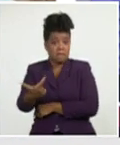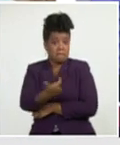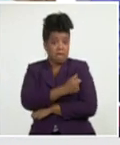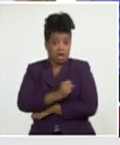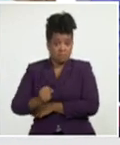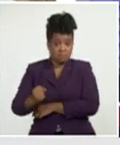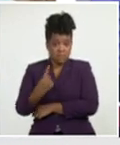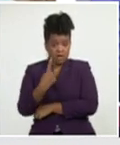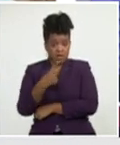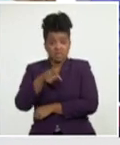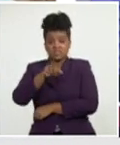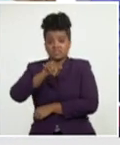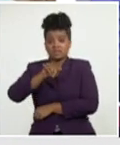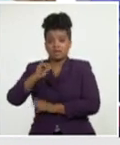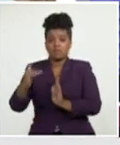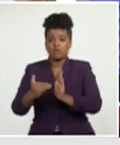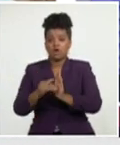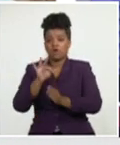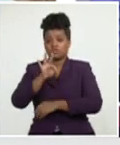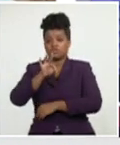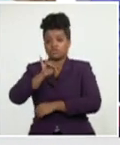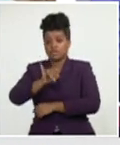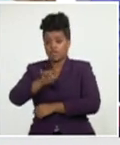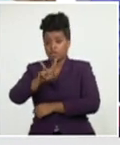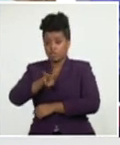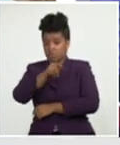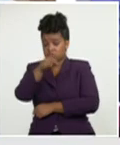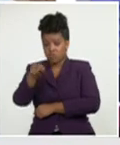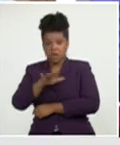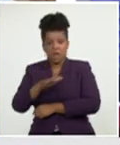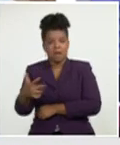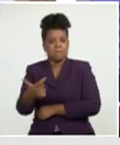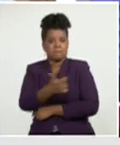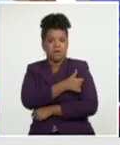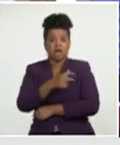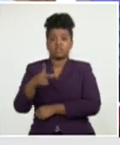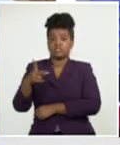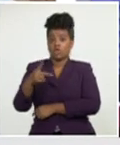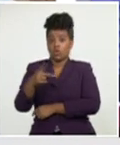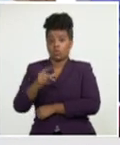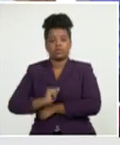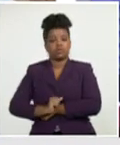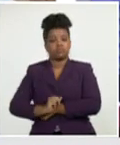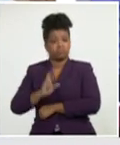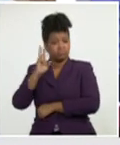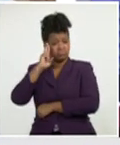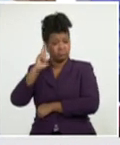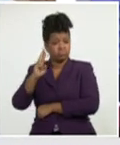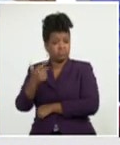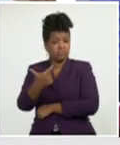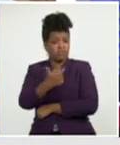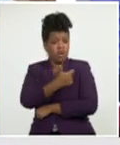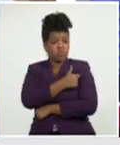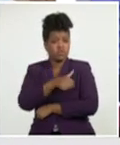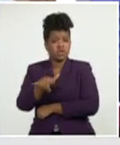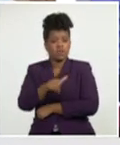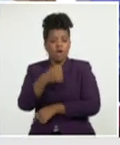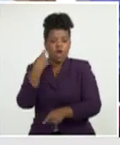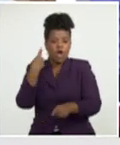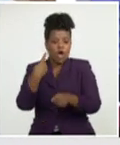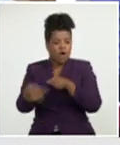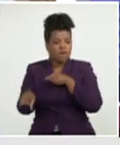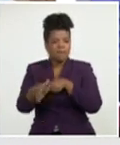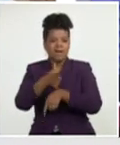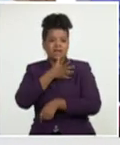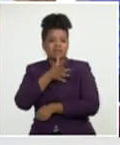hay 16.862 que han recibido la segunda. Recordar que tenemos vacuna y tenemos placebo en el ensayo clínico, por tanto estamos